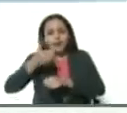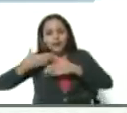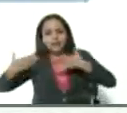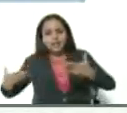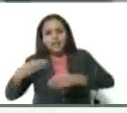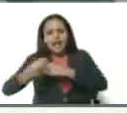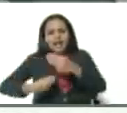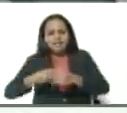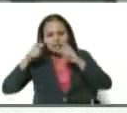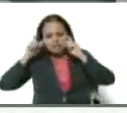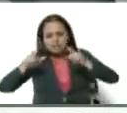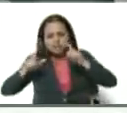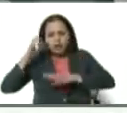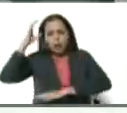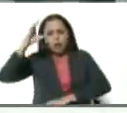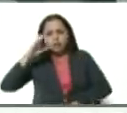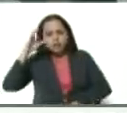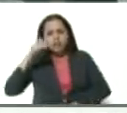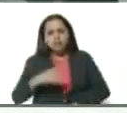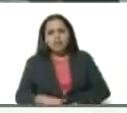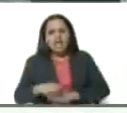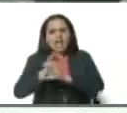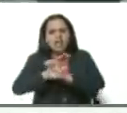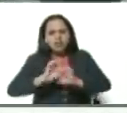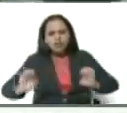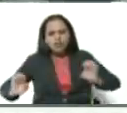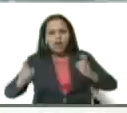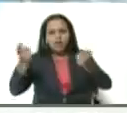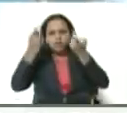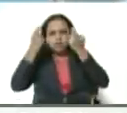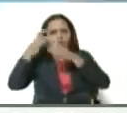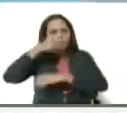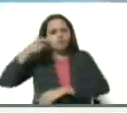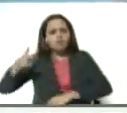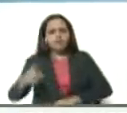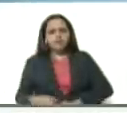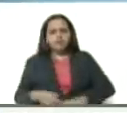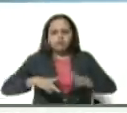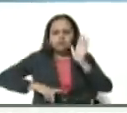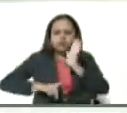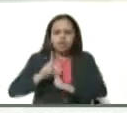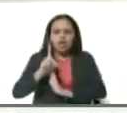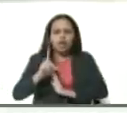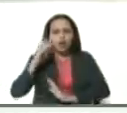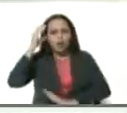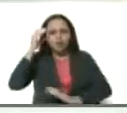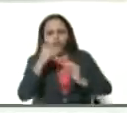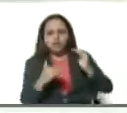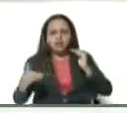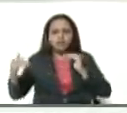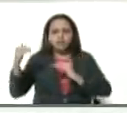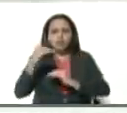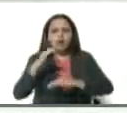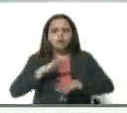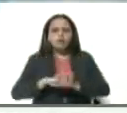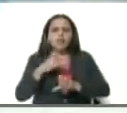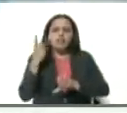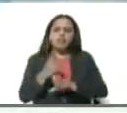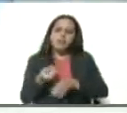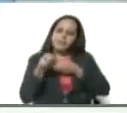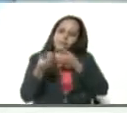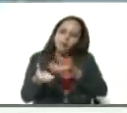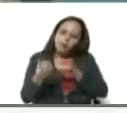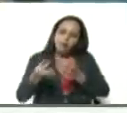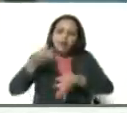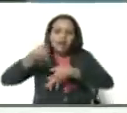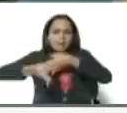crear conciencia, educar pueblo, avanzar en una conciencia superior. Por eso hay que hablar,